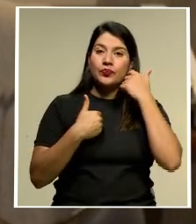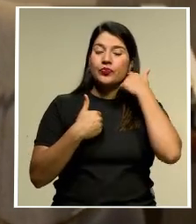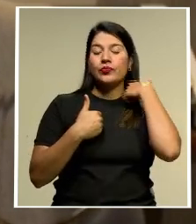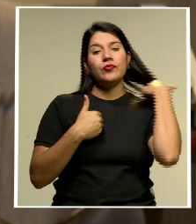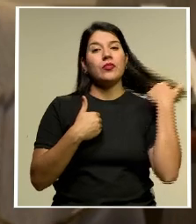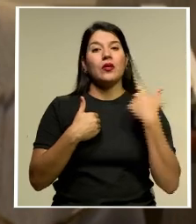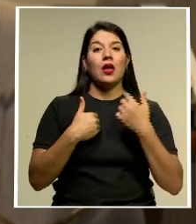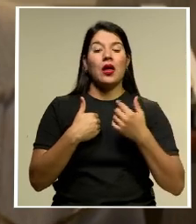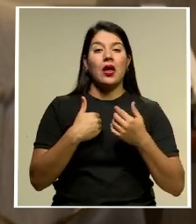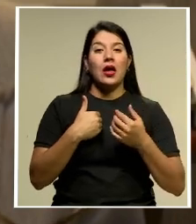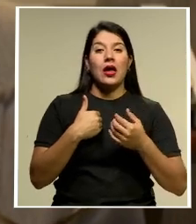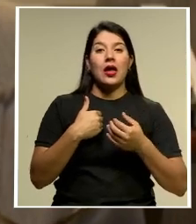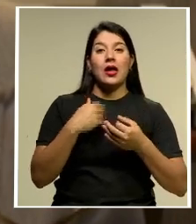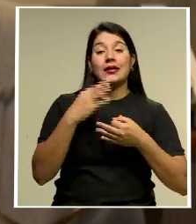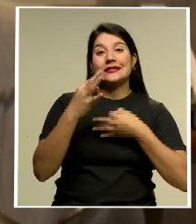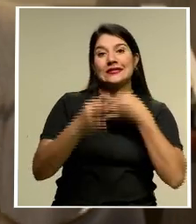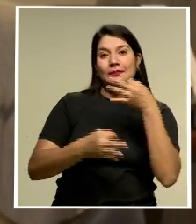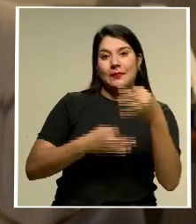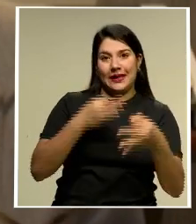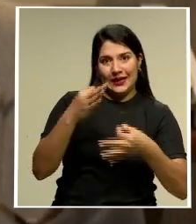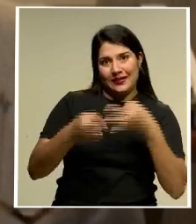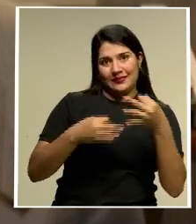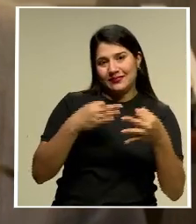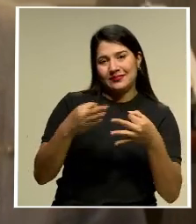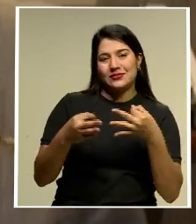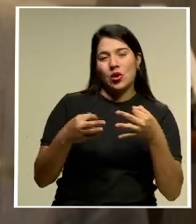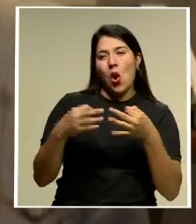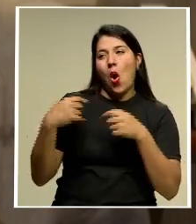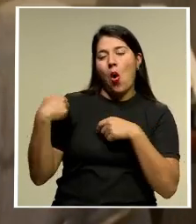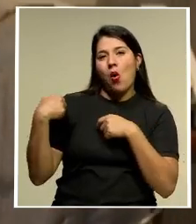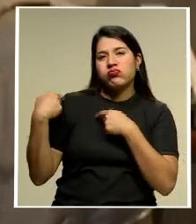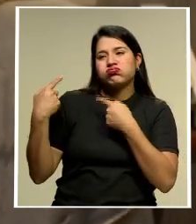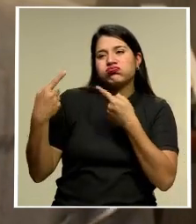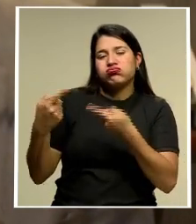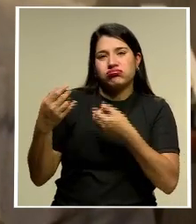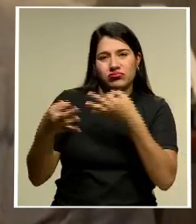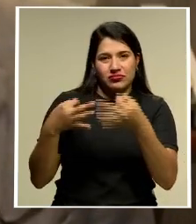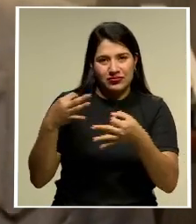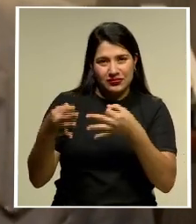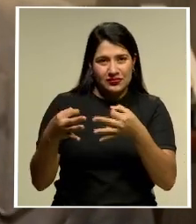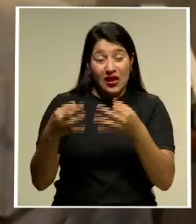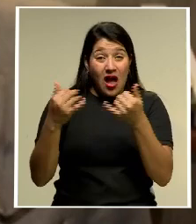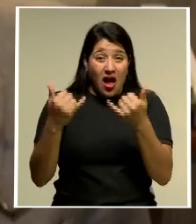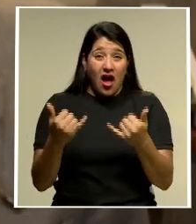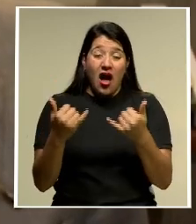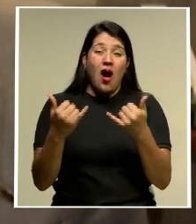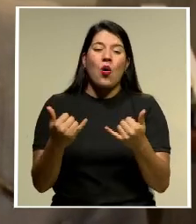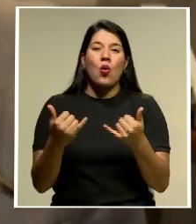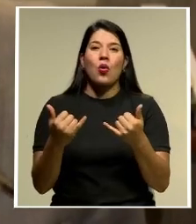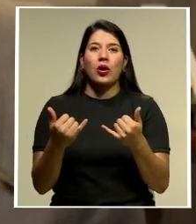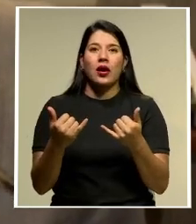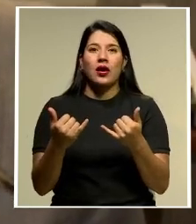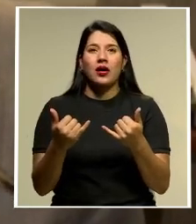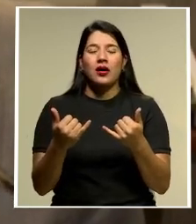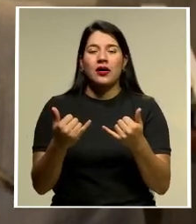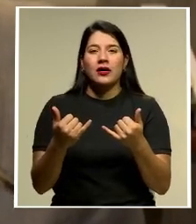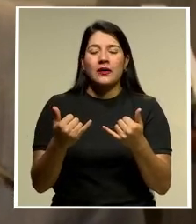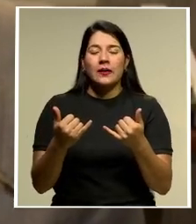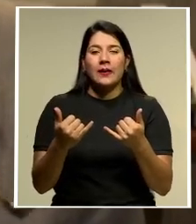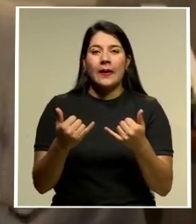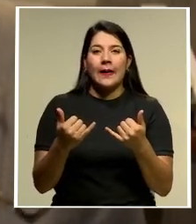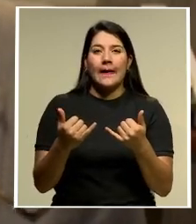en una corriente migratoria, en una estampida migratoria de